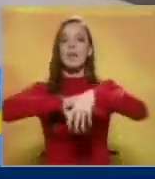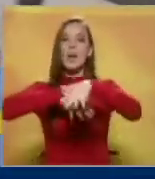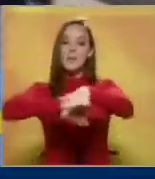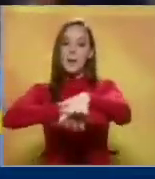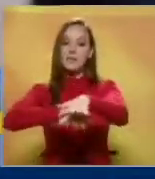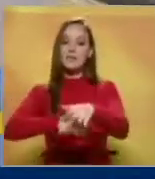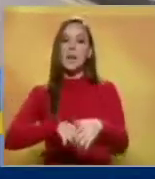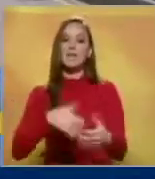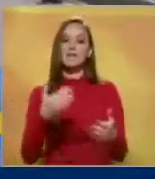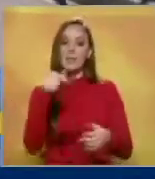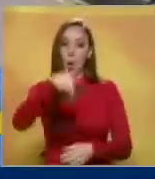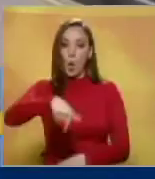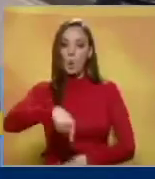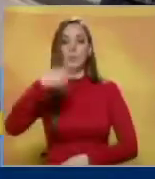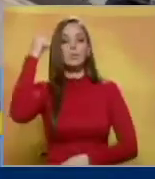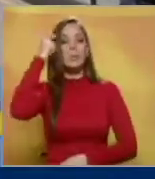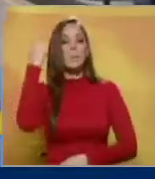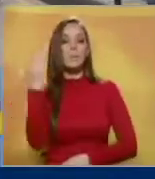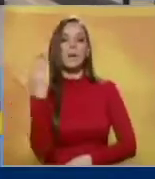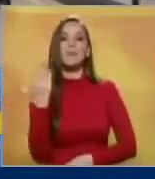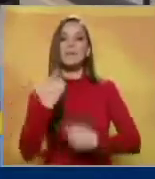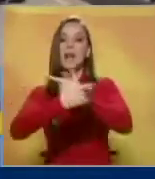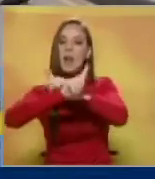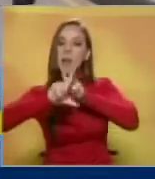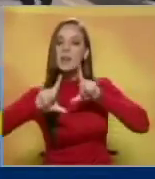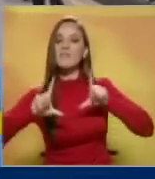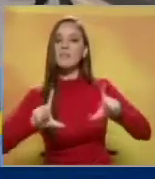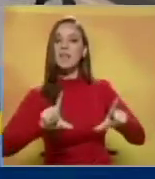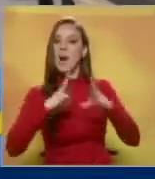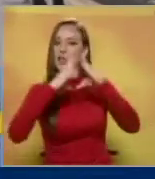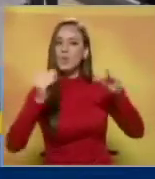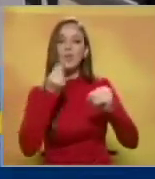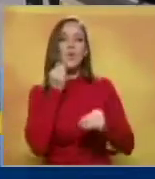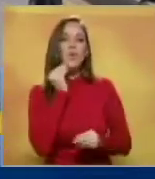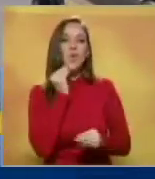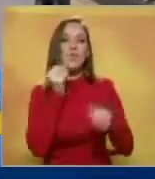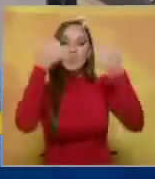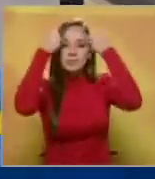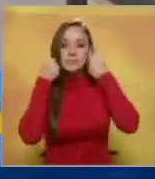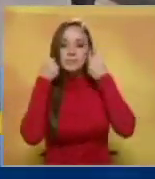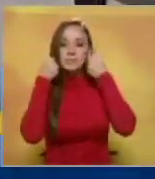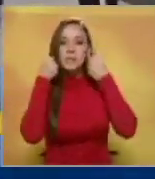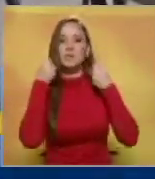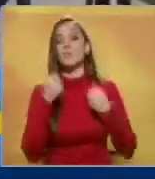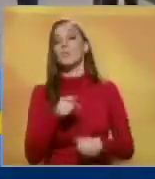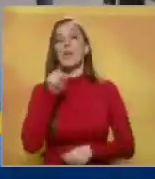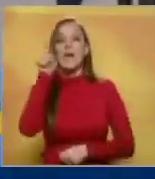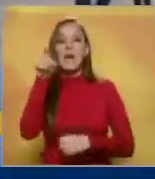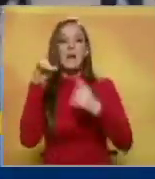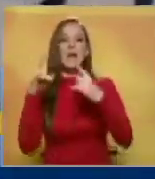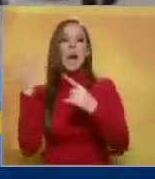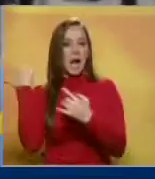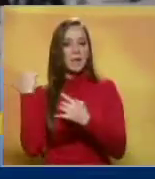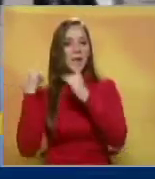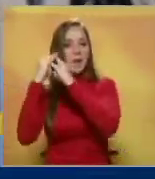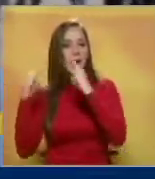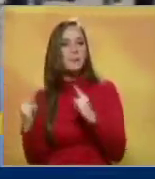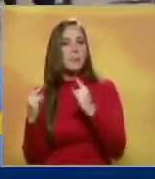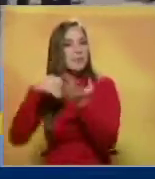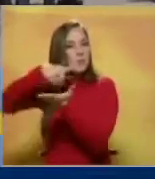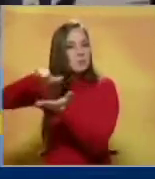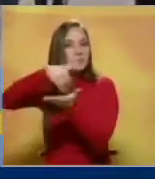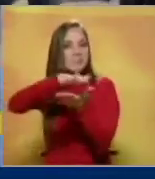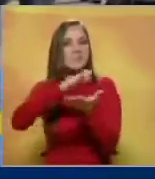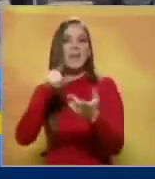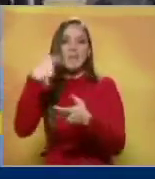en el día de hoy para exigir la liberación de los jóvenes que siguen privados de libertad tanto en los campamentos que estaban ubicados en la